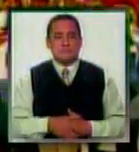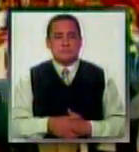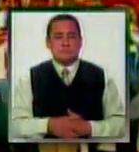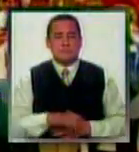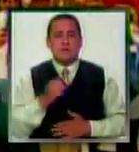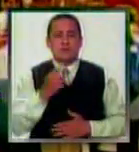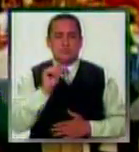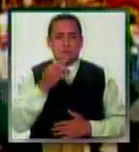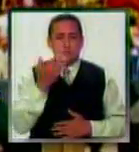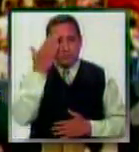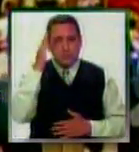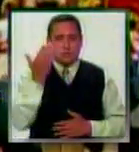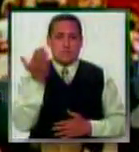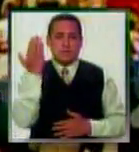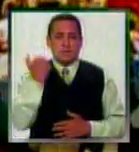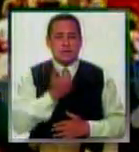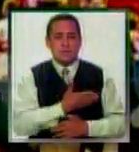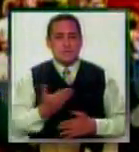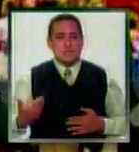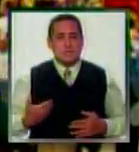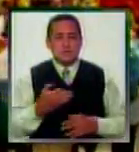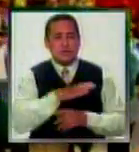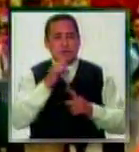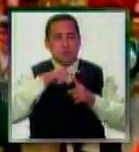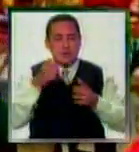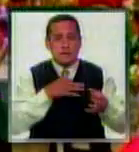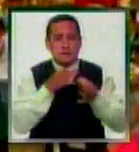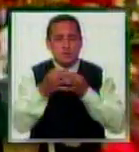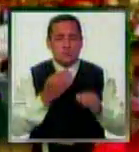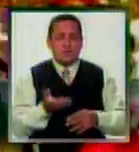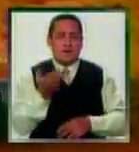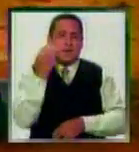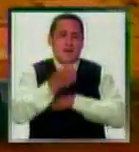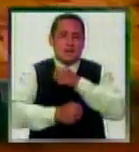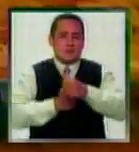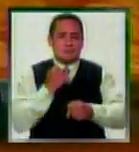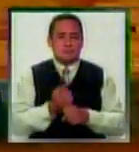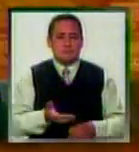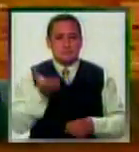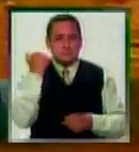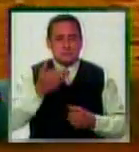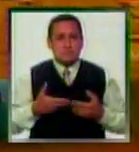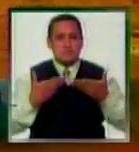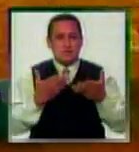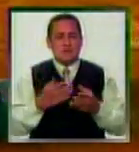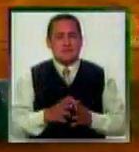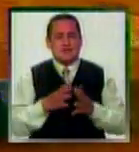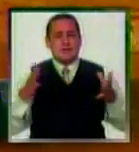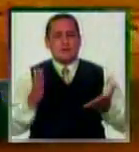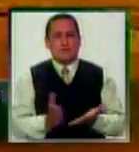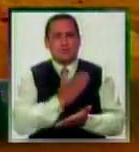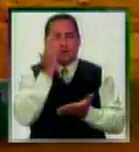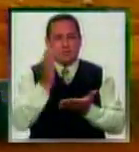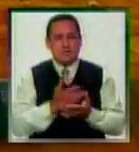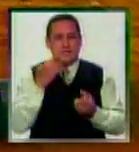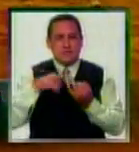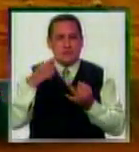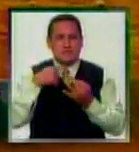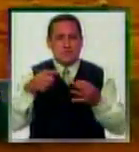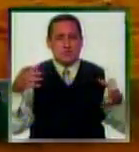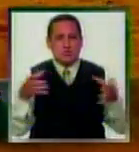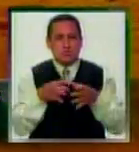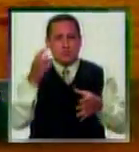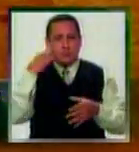Solo hace unos días el presidente de la República anunció lo que años atrás había generado tantos conflictos entre diversos